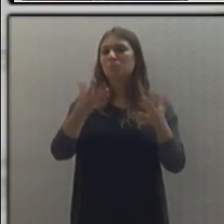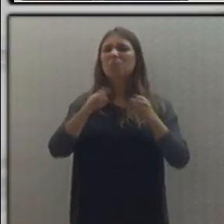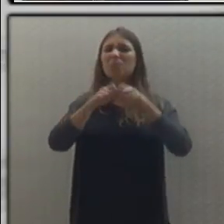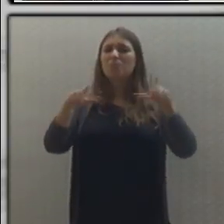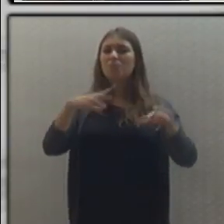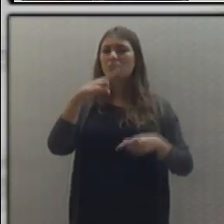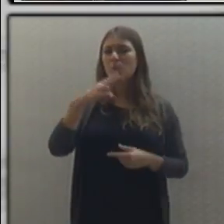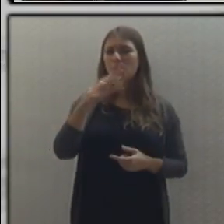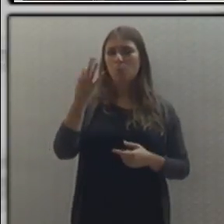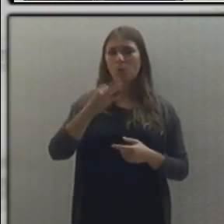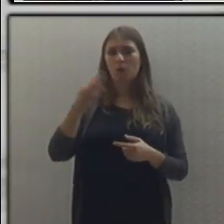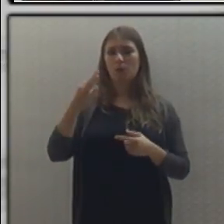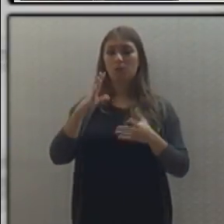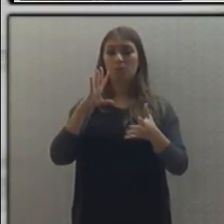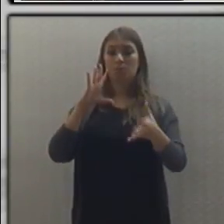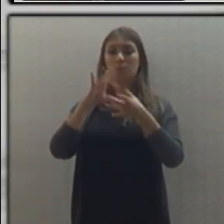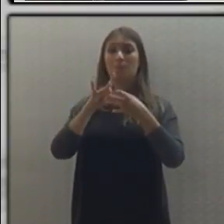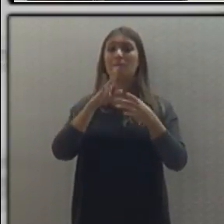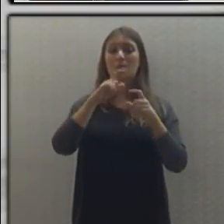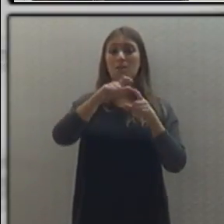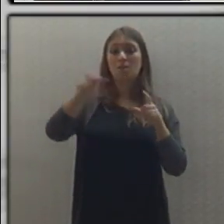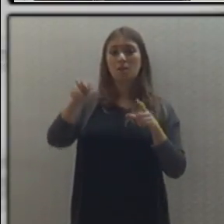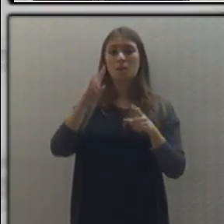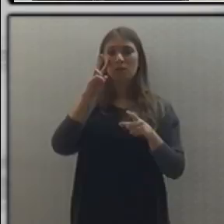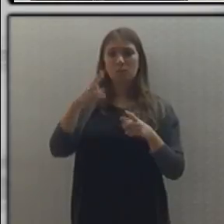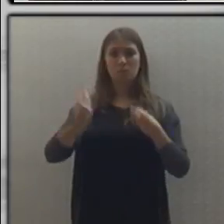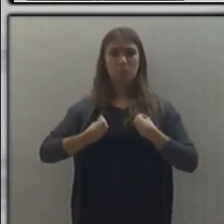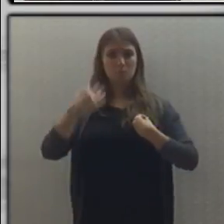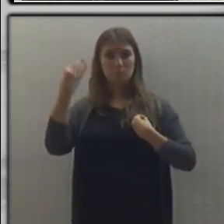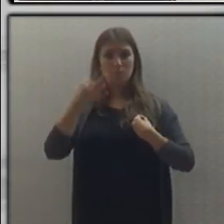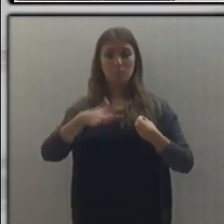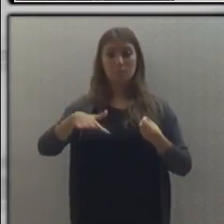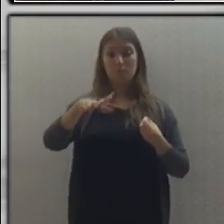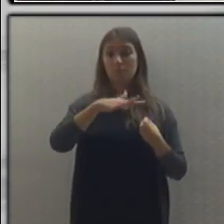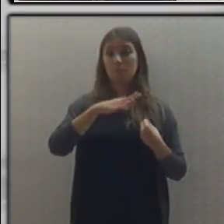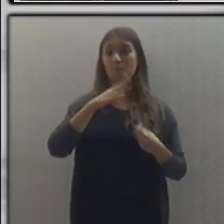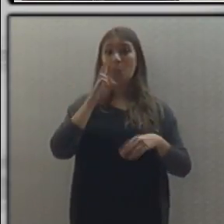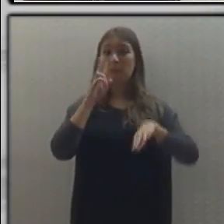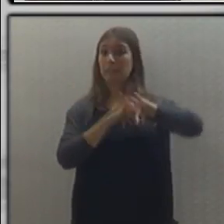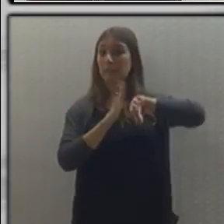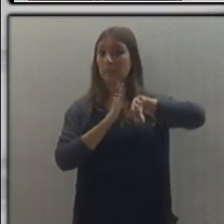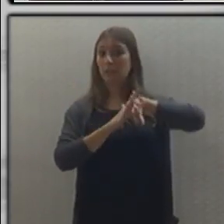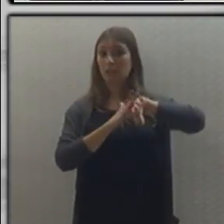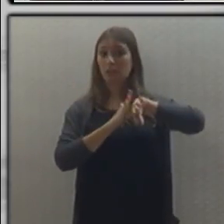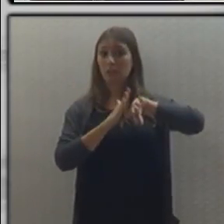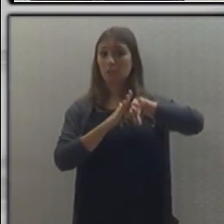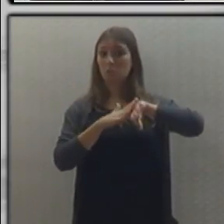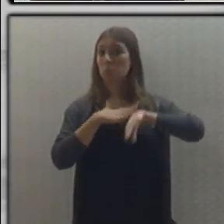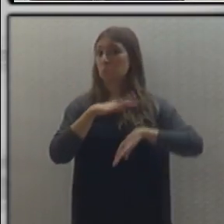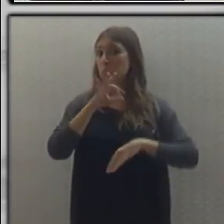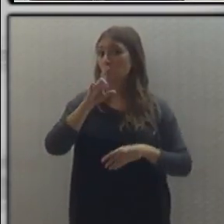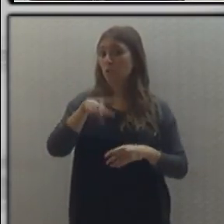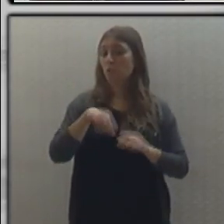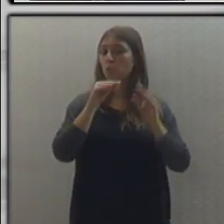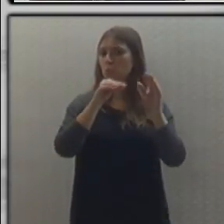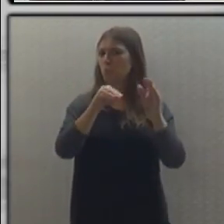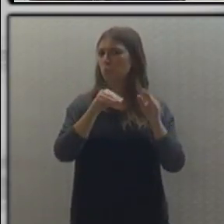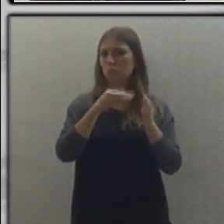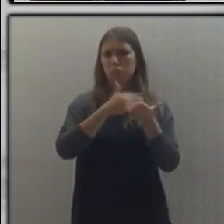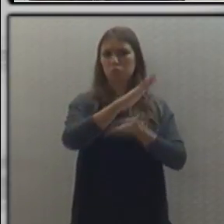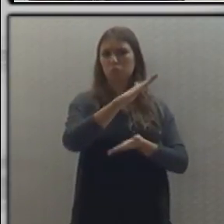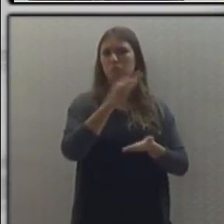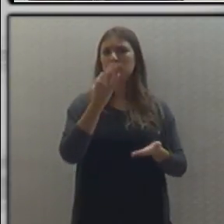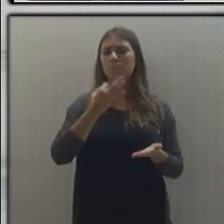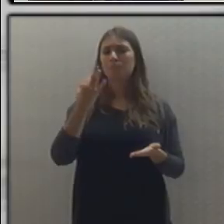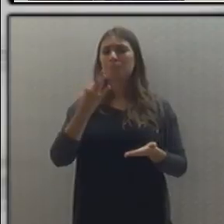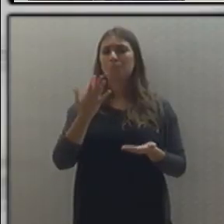hace es conectar la zona esta que veíamos de vivienda de esta otra pieza que veis a la izquierda, que también puede funcionar de manera autónoma, que es